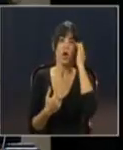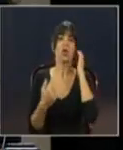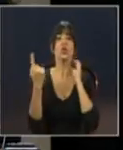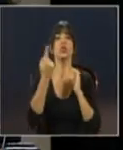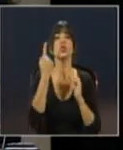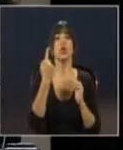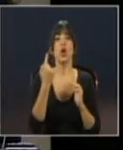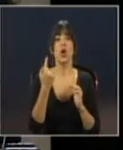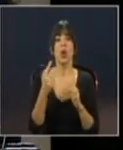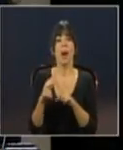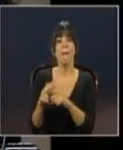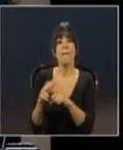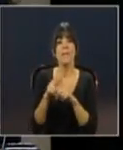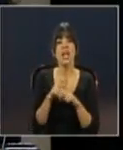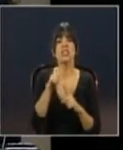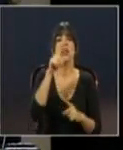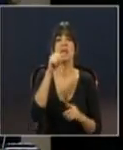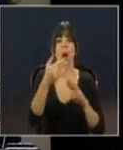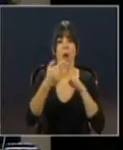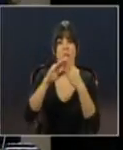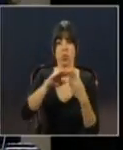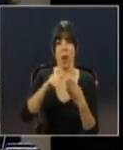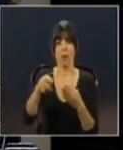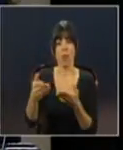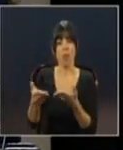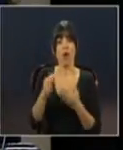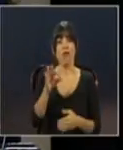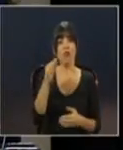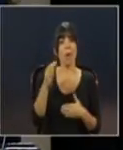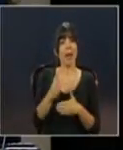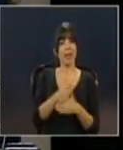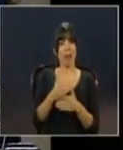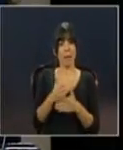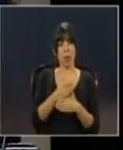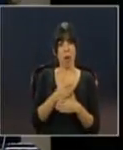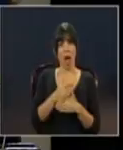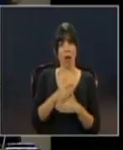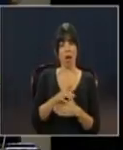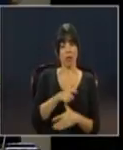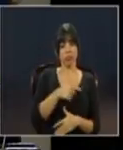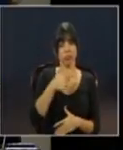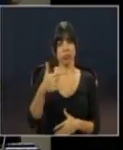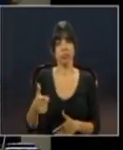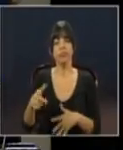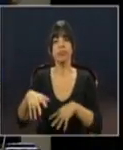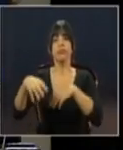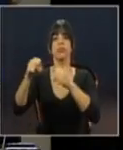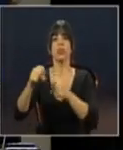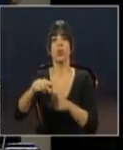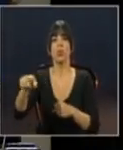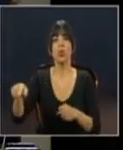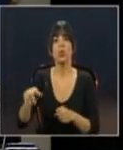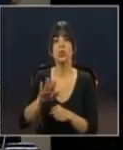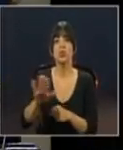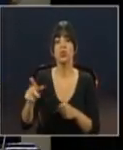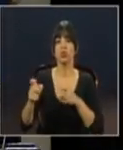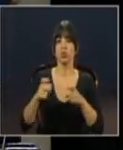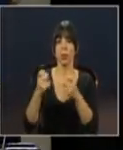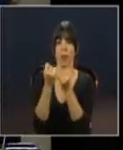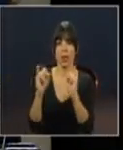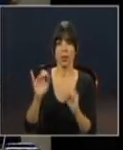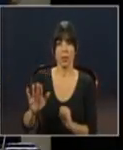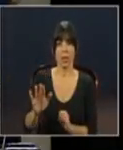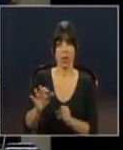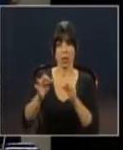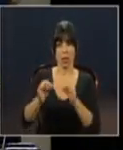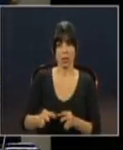solo lo presta el pueblo de forma temporal y lo recupera en pleno ejercicio de su soberanía,